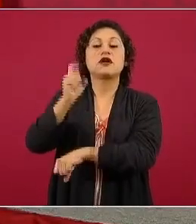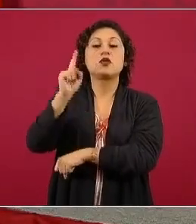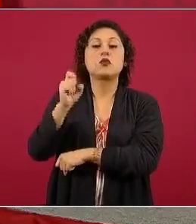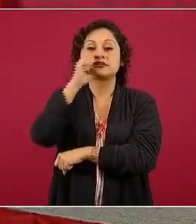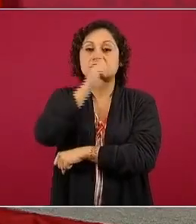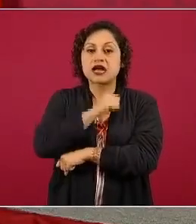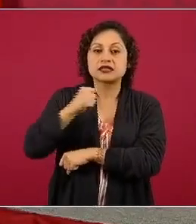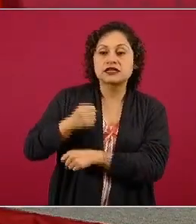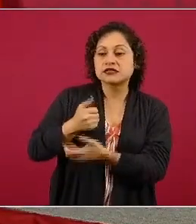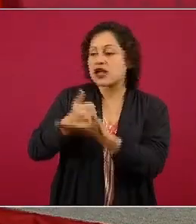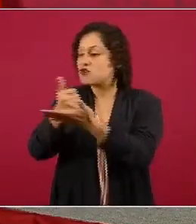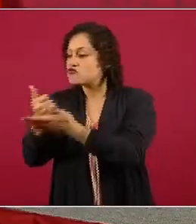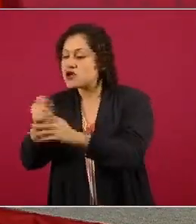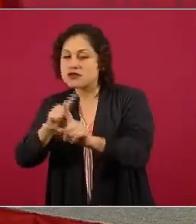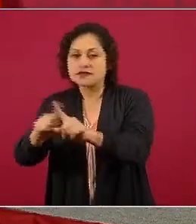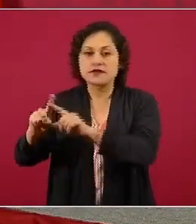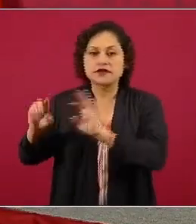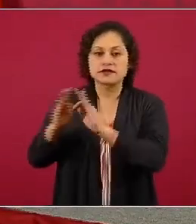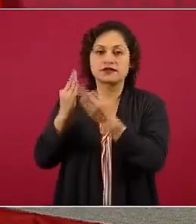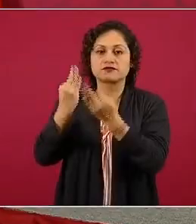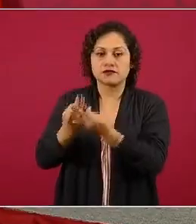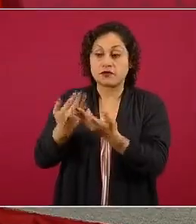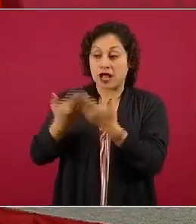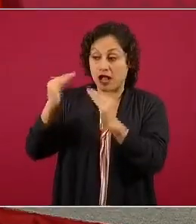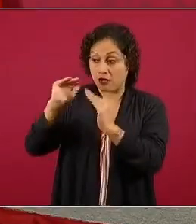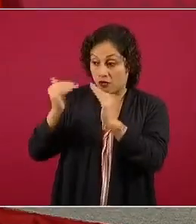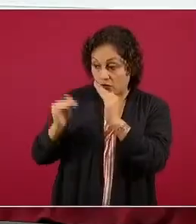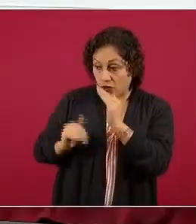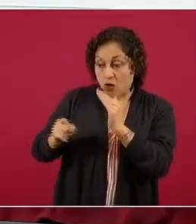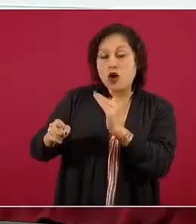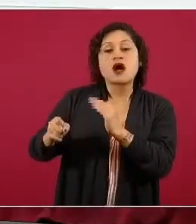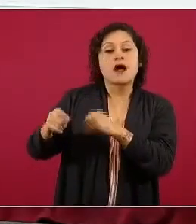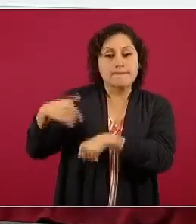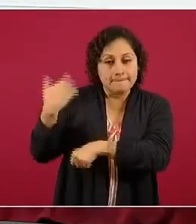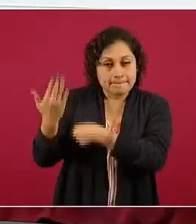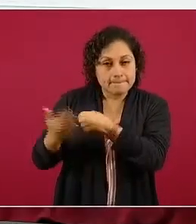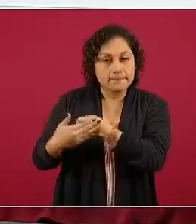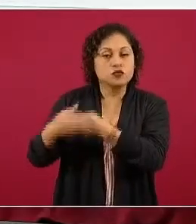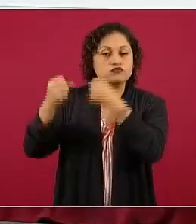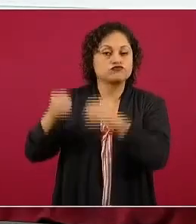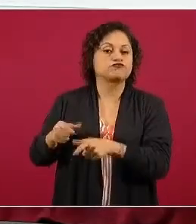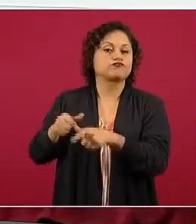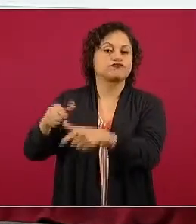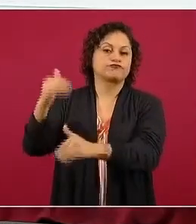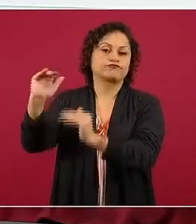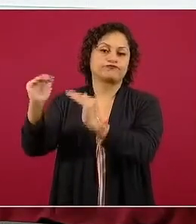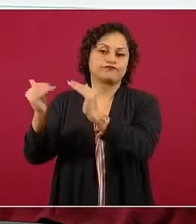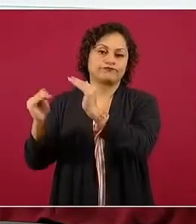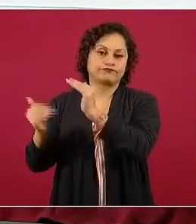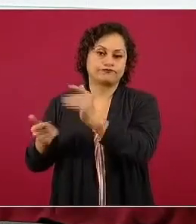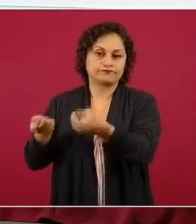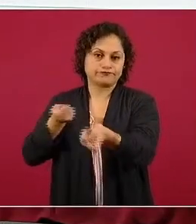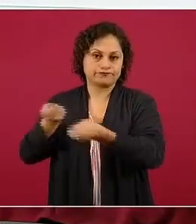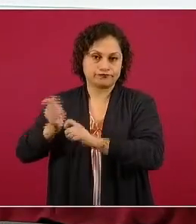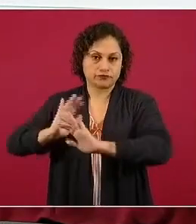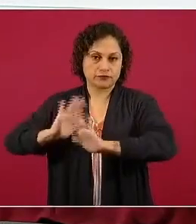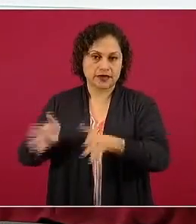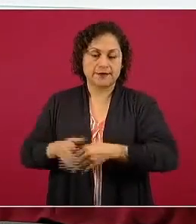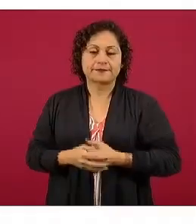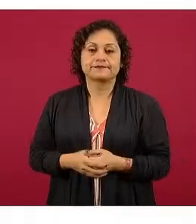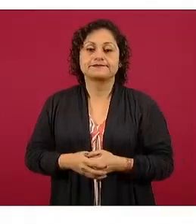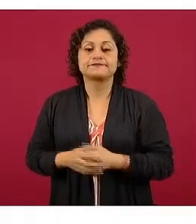Aguascalientes después de este ascenso estén teniendo un efecto importante en el control de la transmisión. La siguiente, por